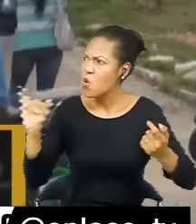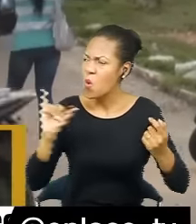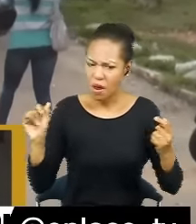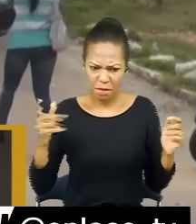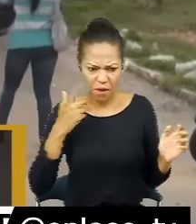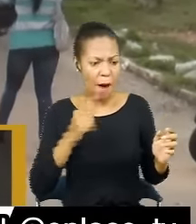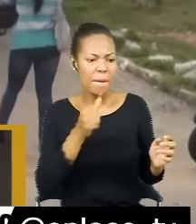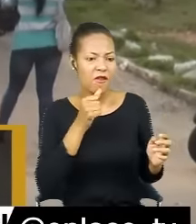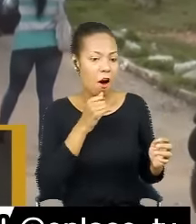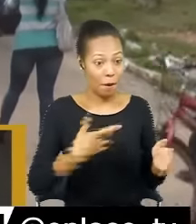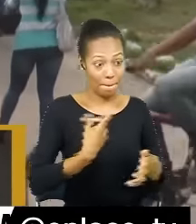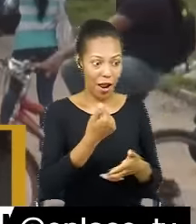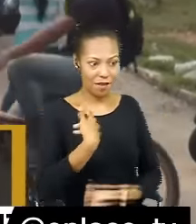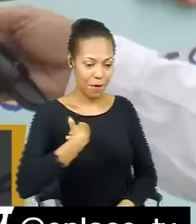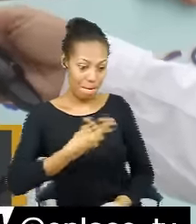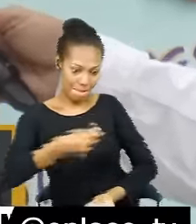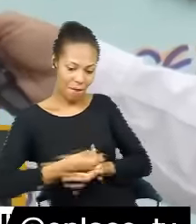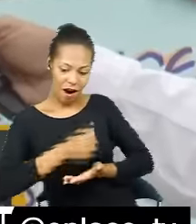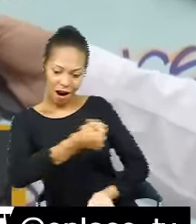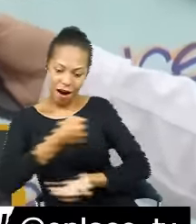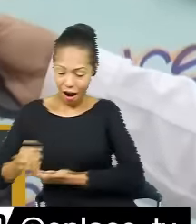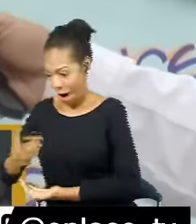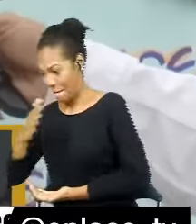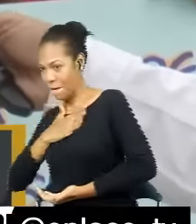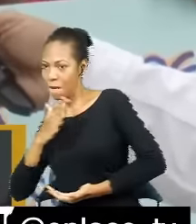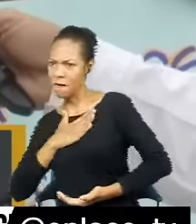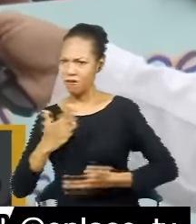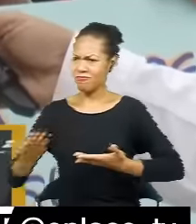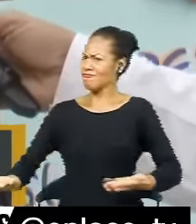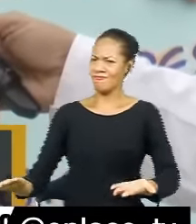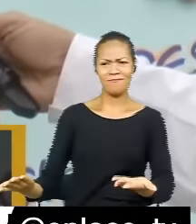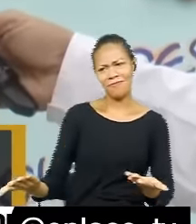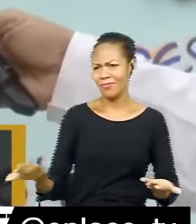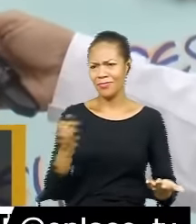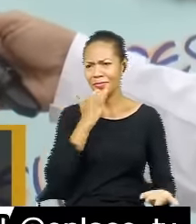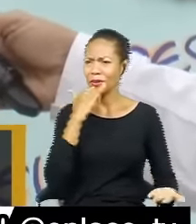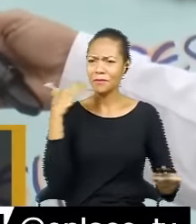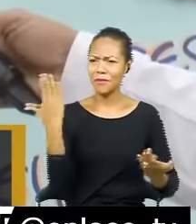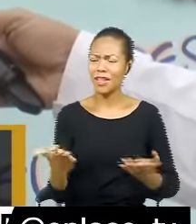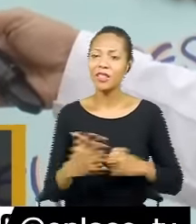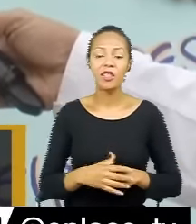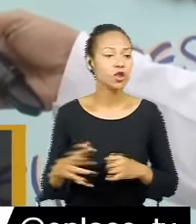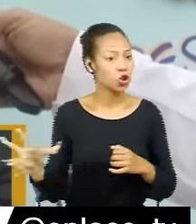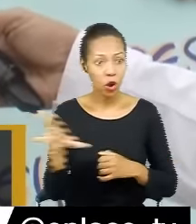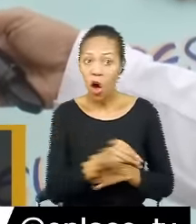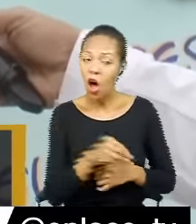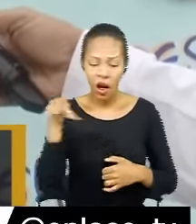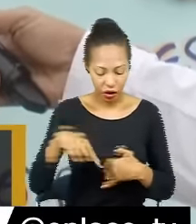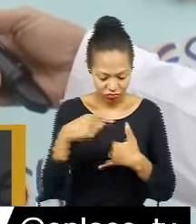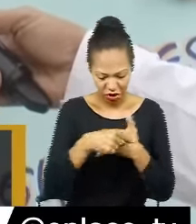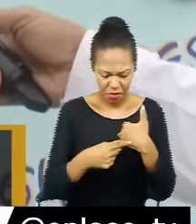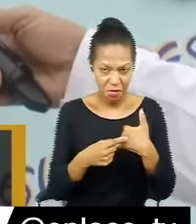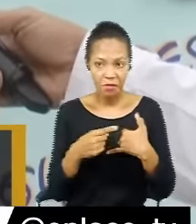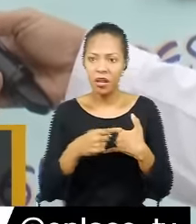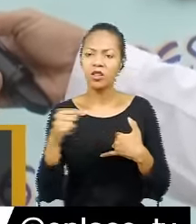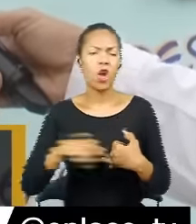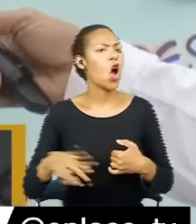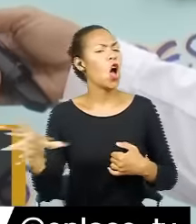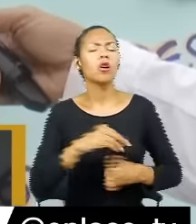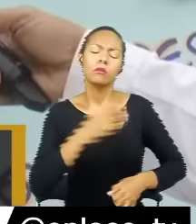posible recorte en el presupuesto de la entidad. El SENA como tal, en todas las sedes, el día de hoy está realmente en